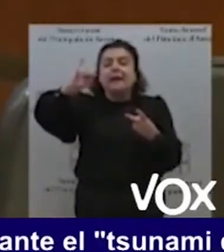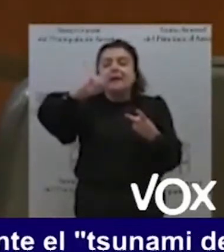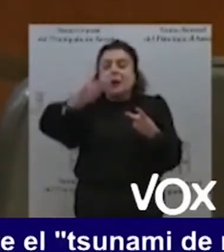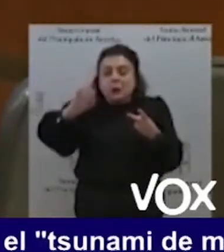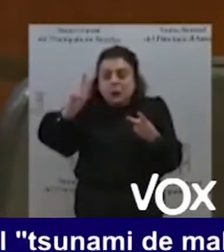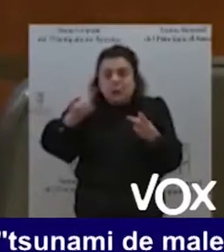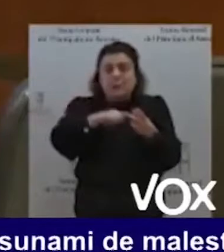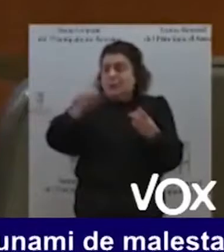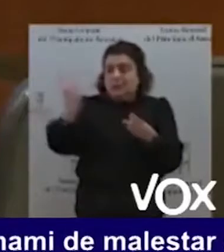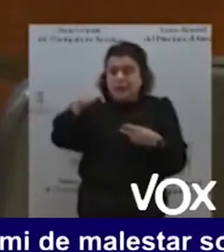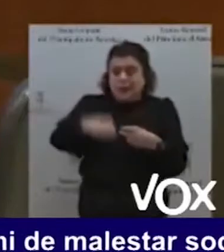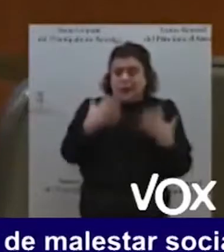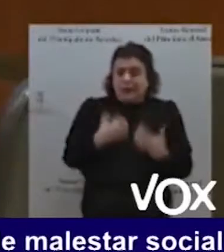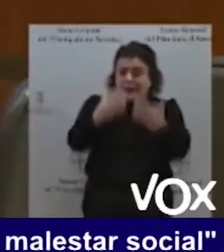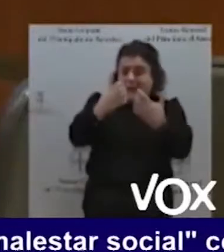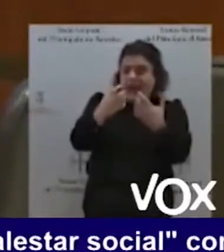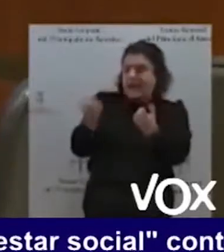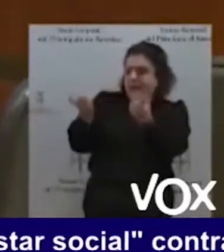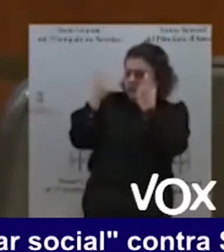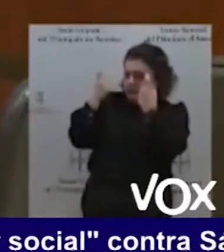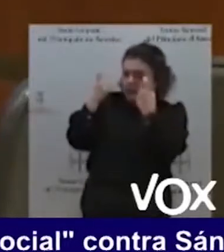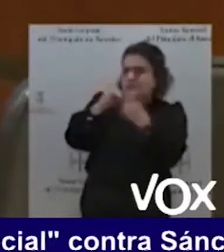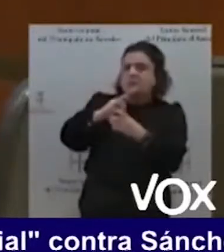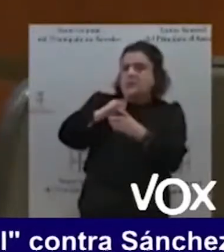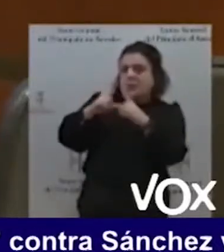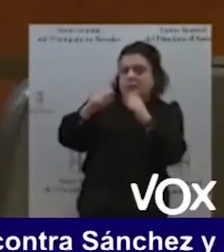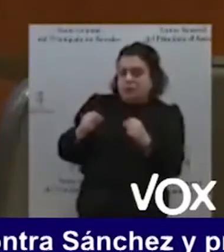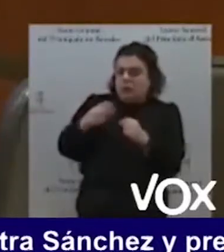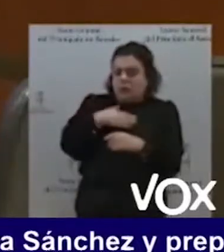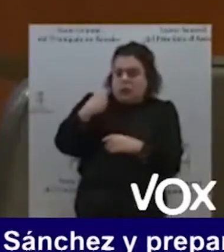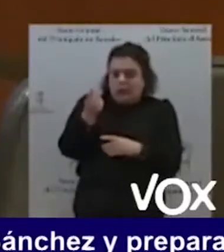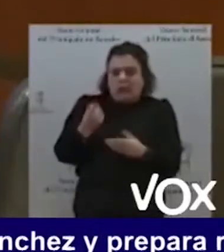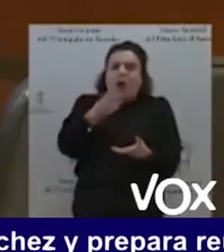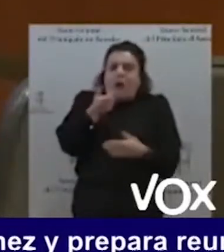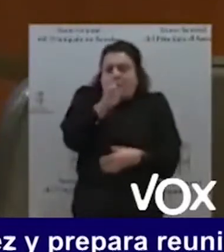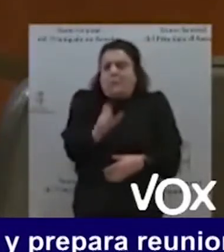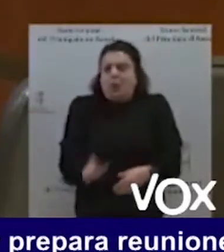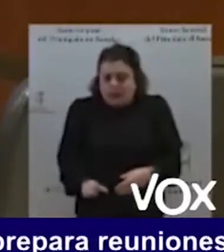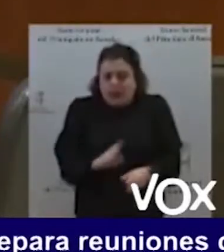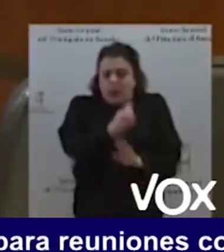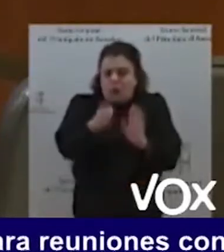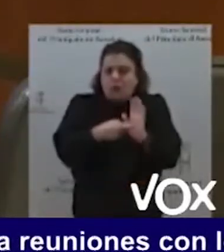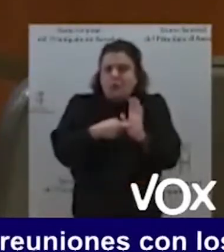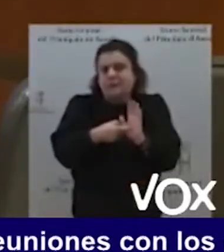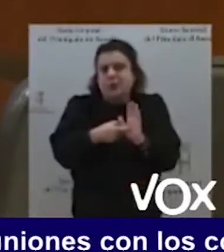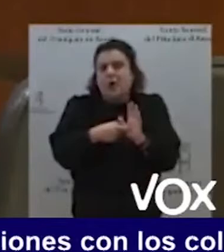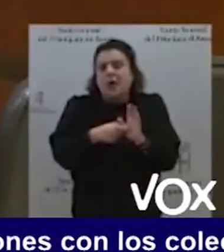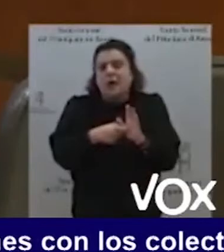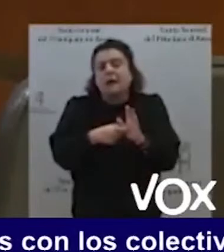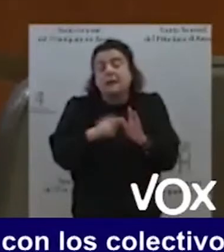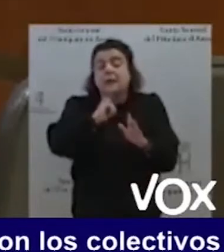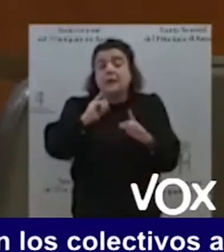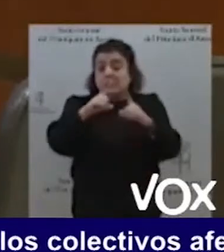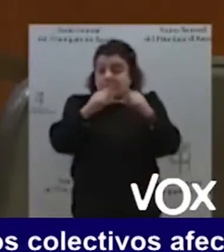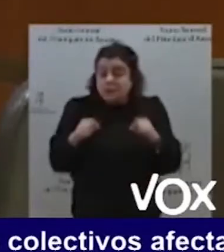mis hijos y no quiero ahora andar revisando todo el vocabulario en lingua que se utiliza en los debates. Además, creo que he pedido inicialmente que se me